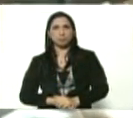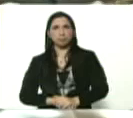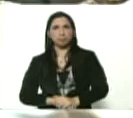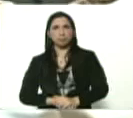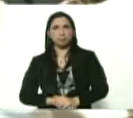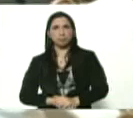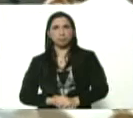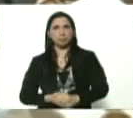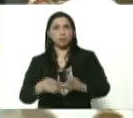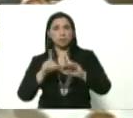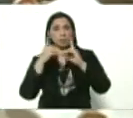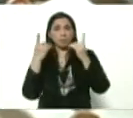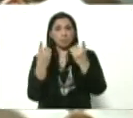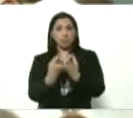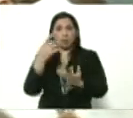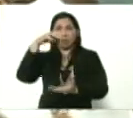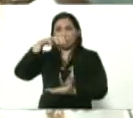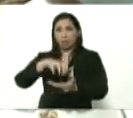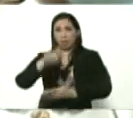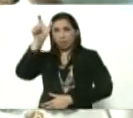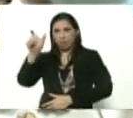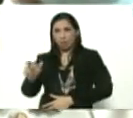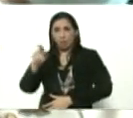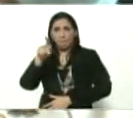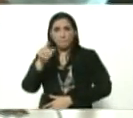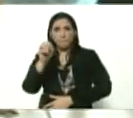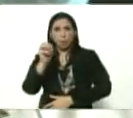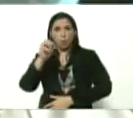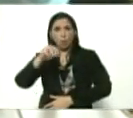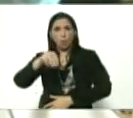El Departamento de Estado, en la persona de Mike Pompeo, declaró